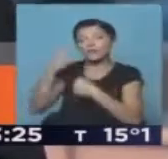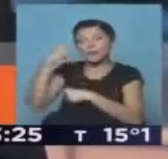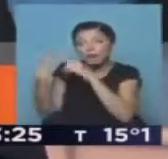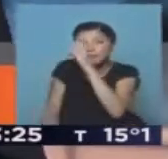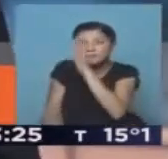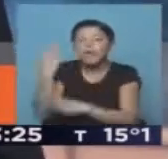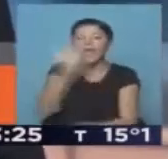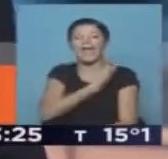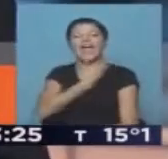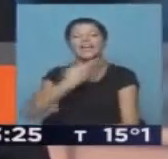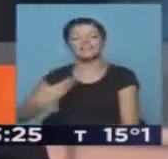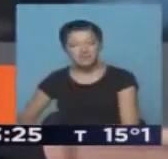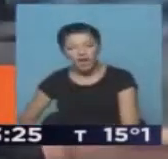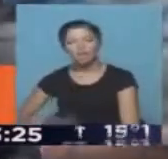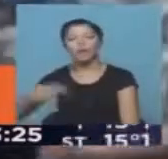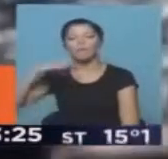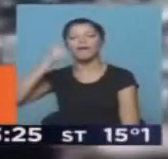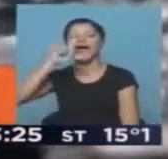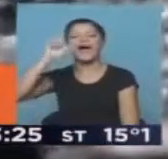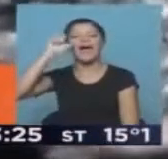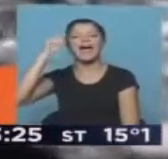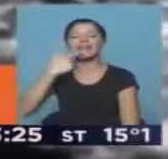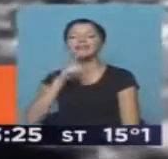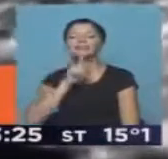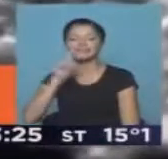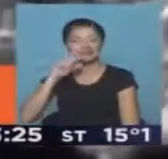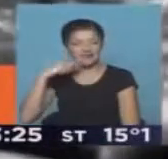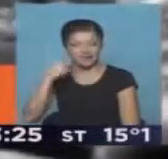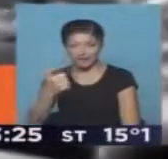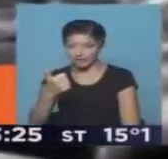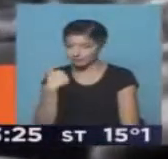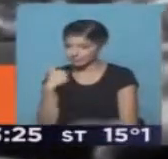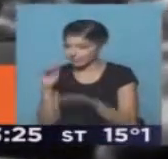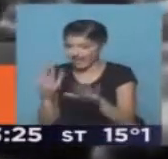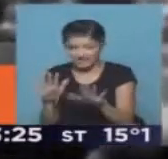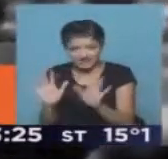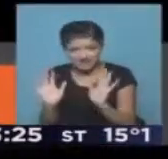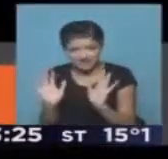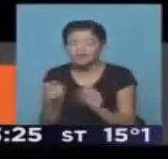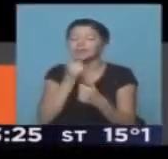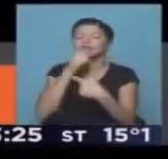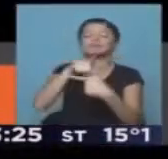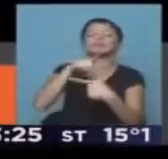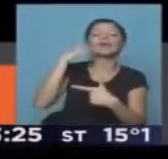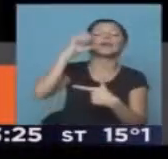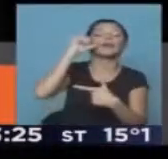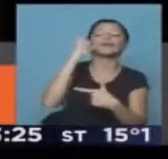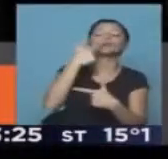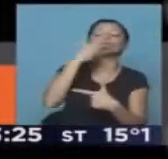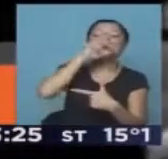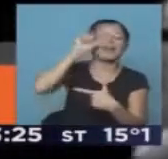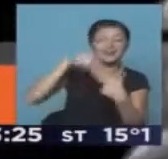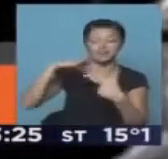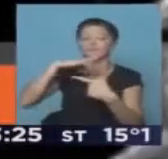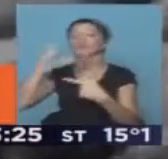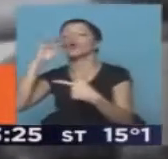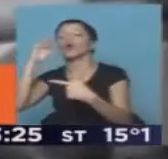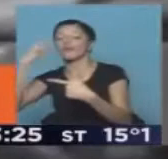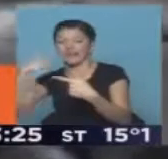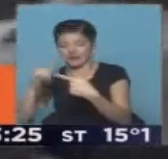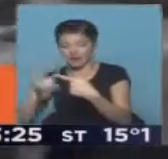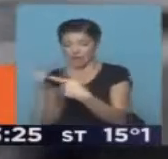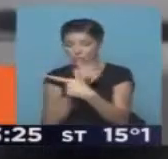palestino esta es una realidad pensemos lo así cisjordania y jerusalén del este pertenencia no en ese momento a